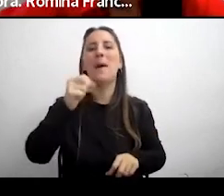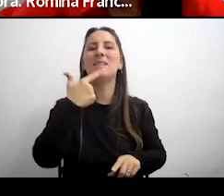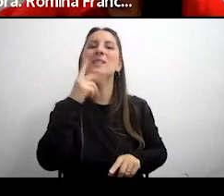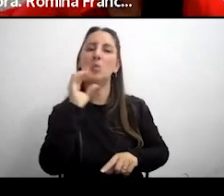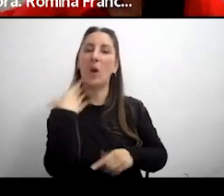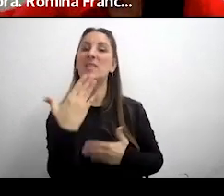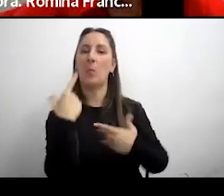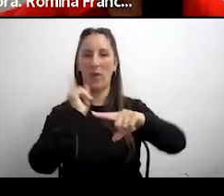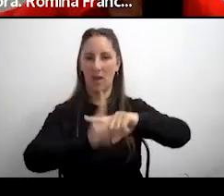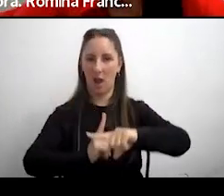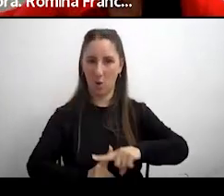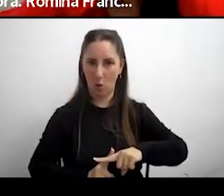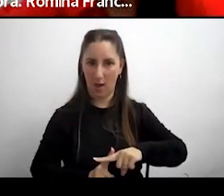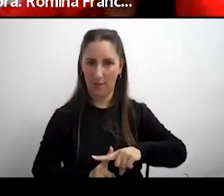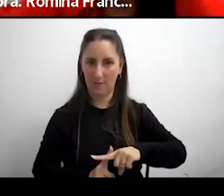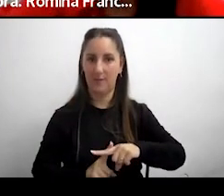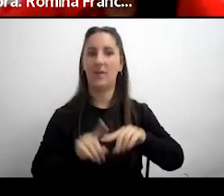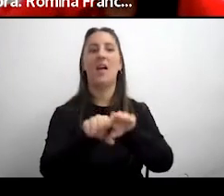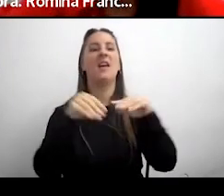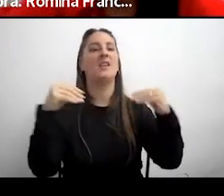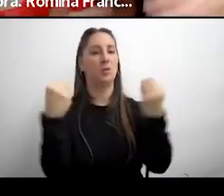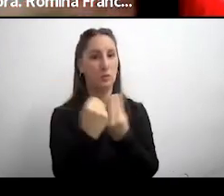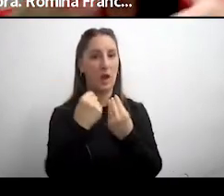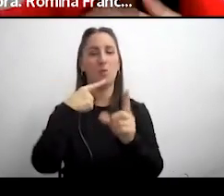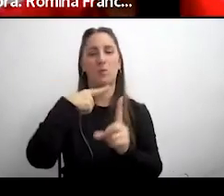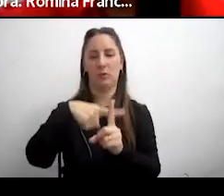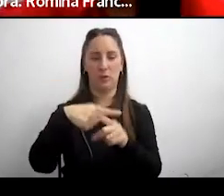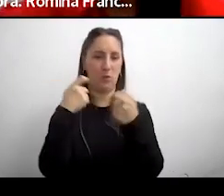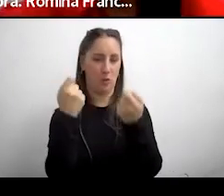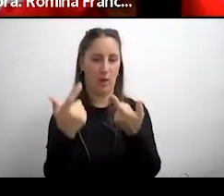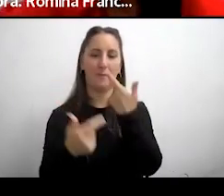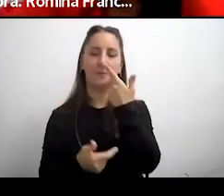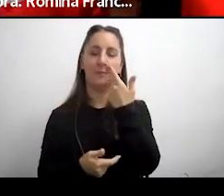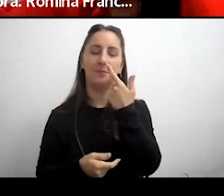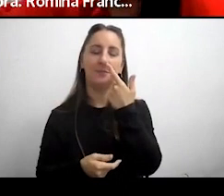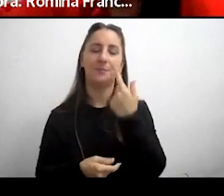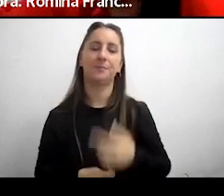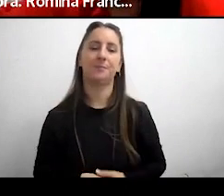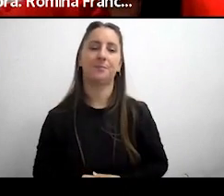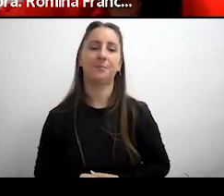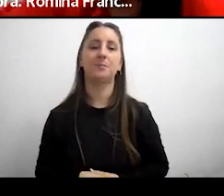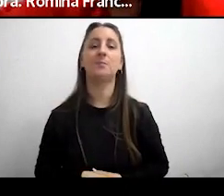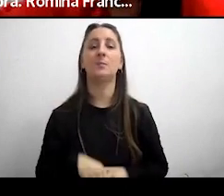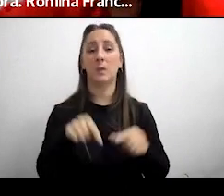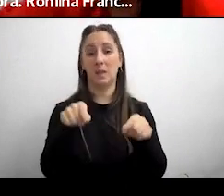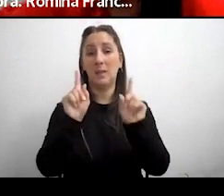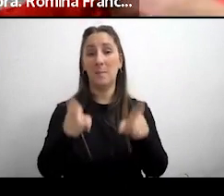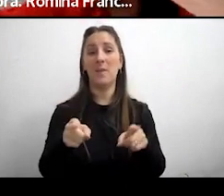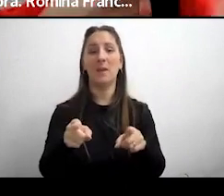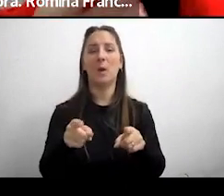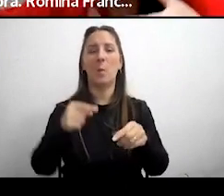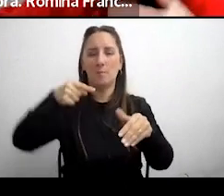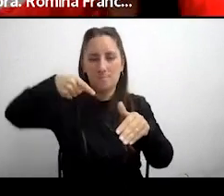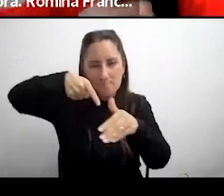les va a generar este resultado positivo. Y acá también profundizo un poquito